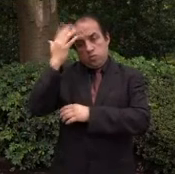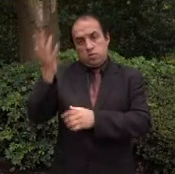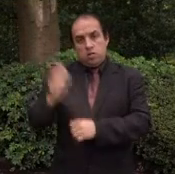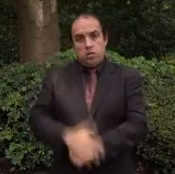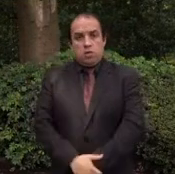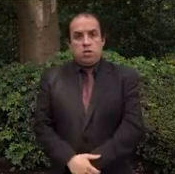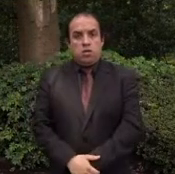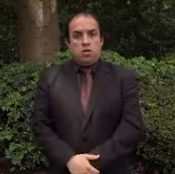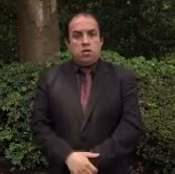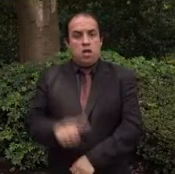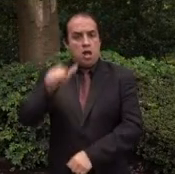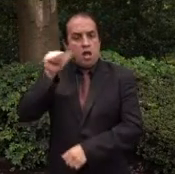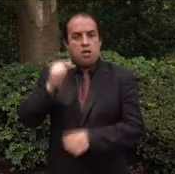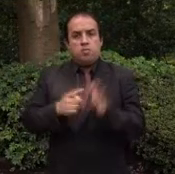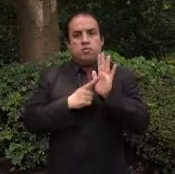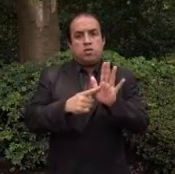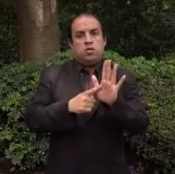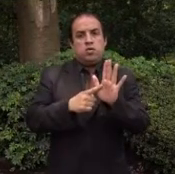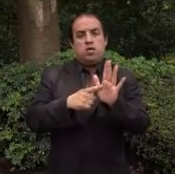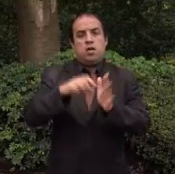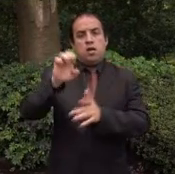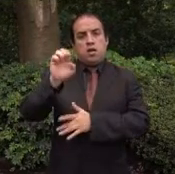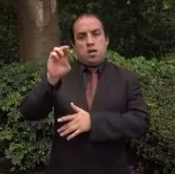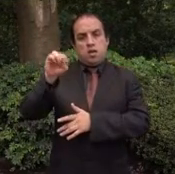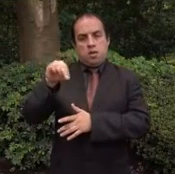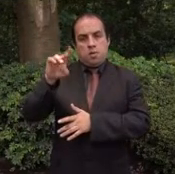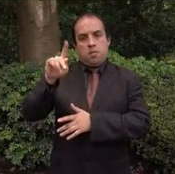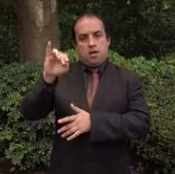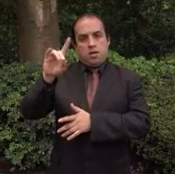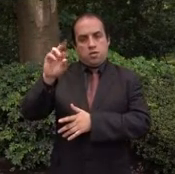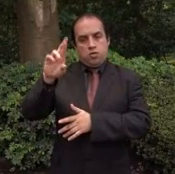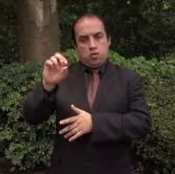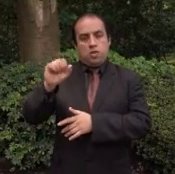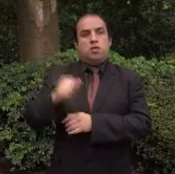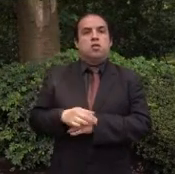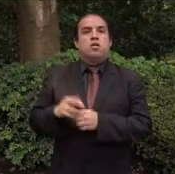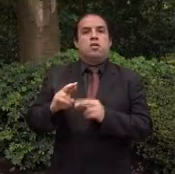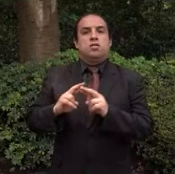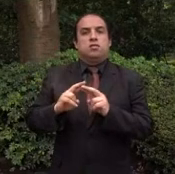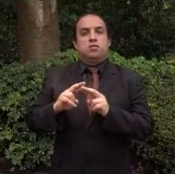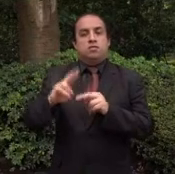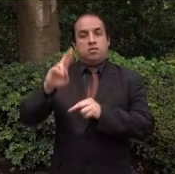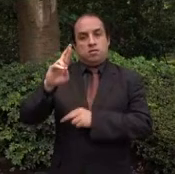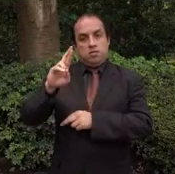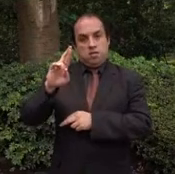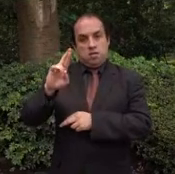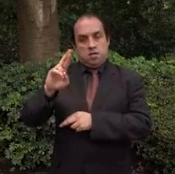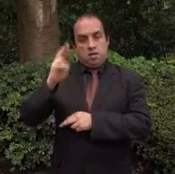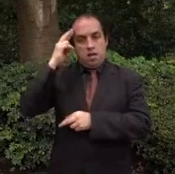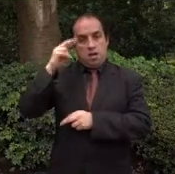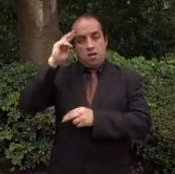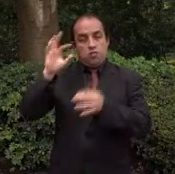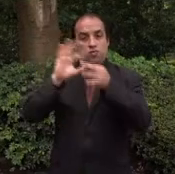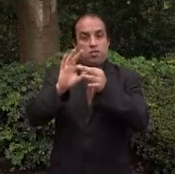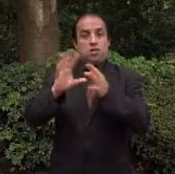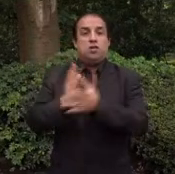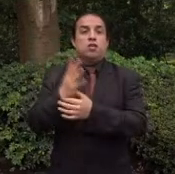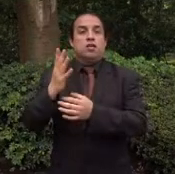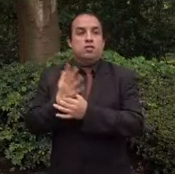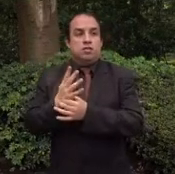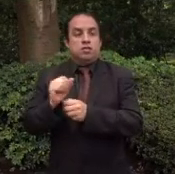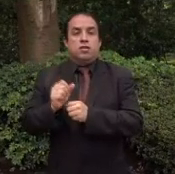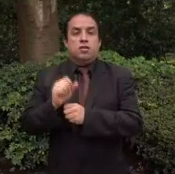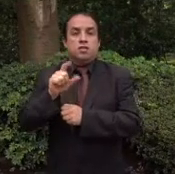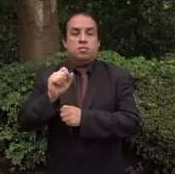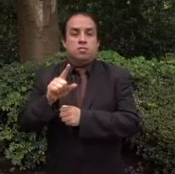la embajadora del Reino Unido estuvo en uno de los kioscos hace poco, interesada en saber, porque ustedes saben que en la